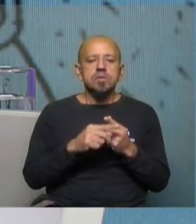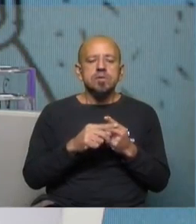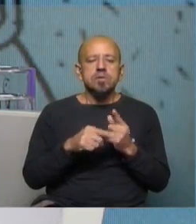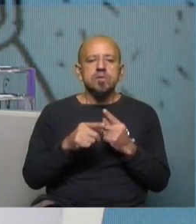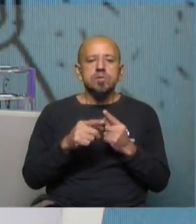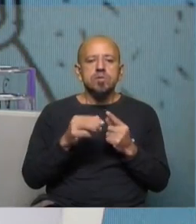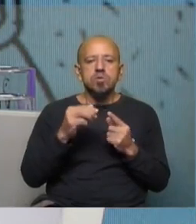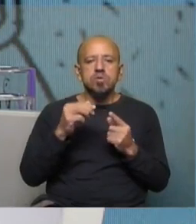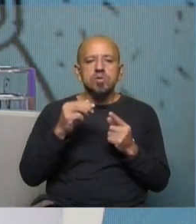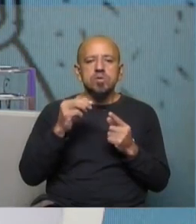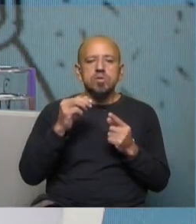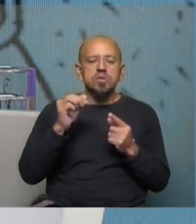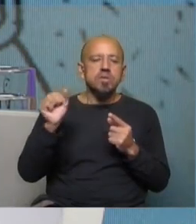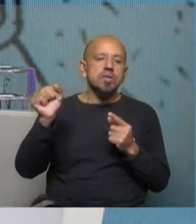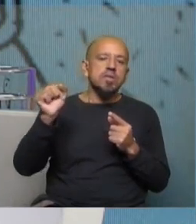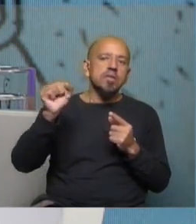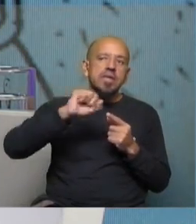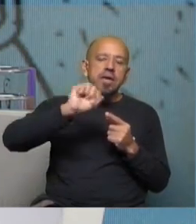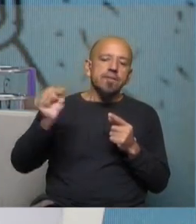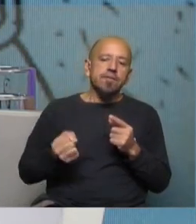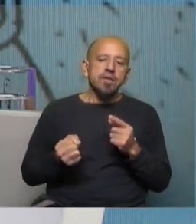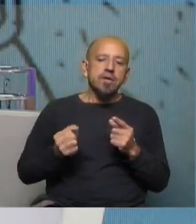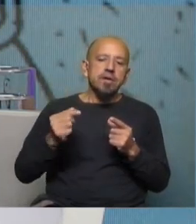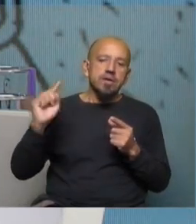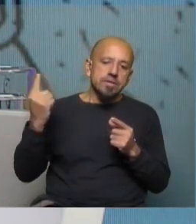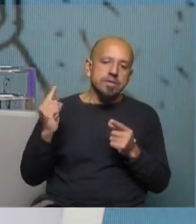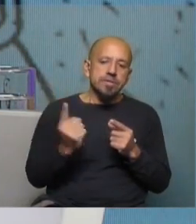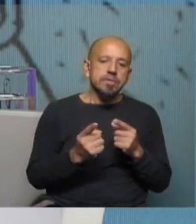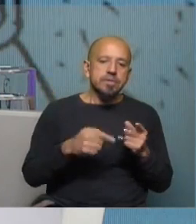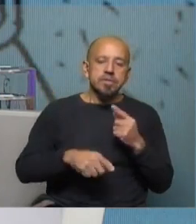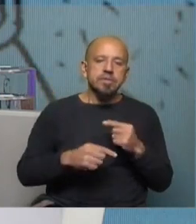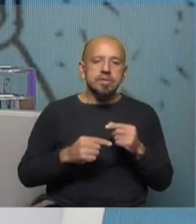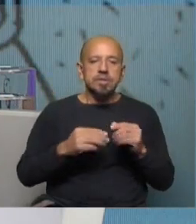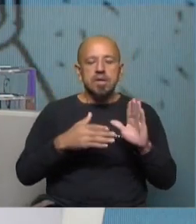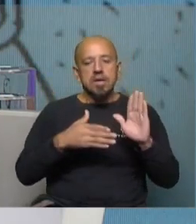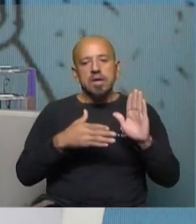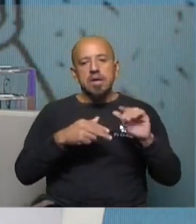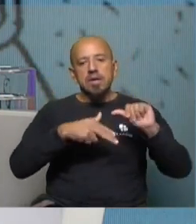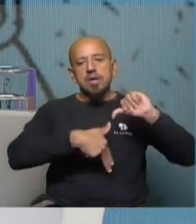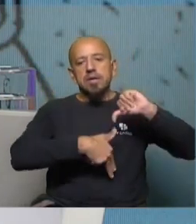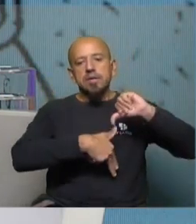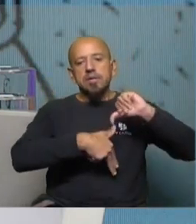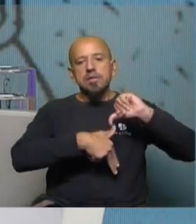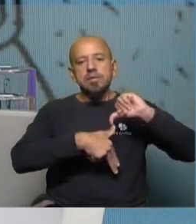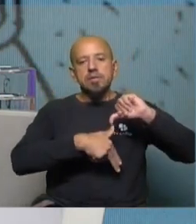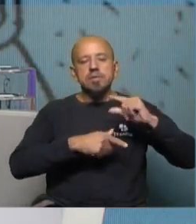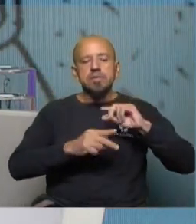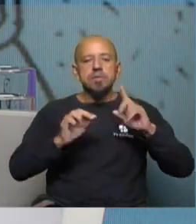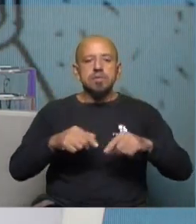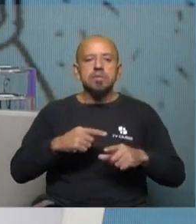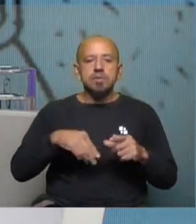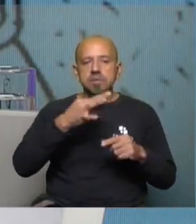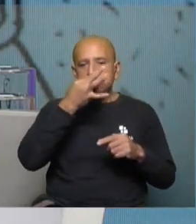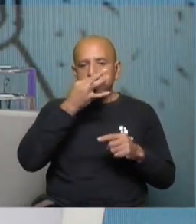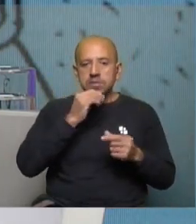al río de la plata y está en Estados Unidos porque los Yankees los que están haciendo es reconstruyendo toda la historia del del tráfico de esclavos